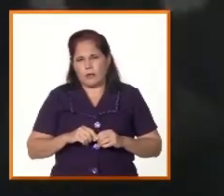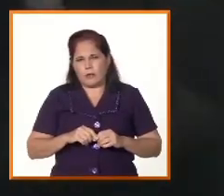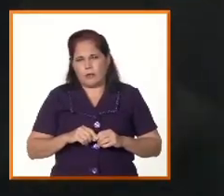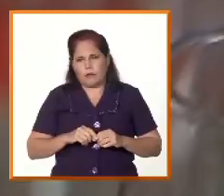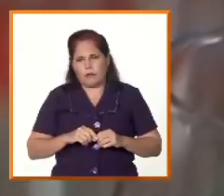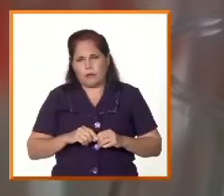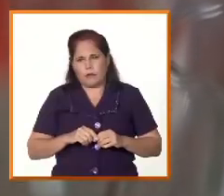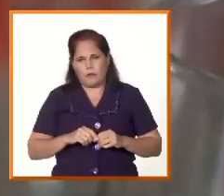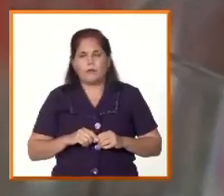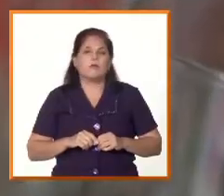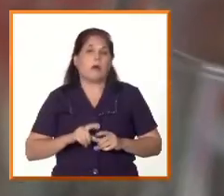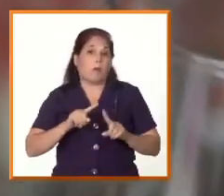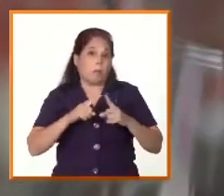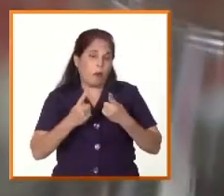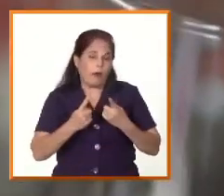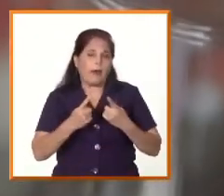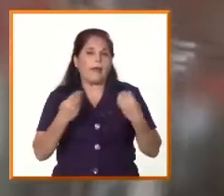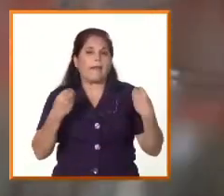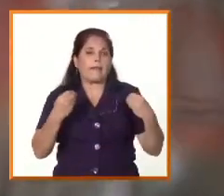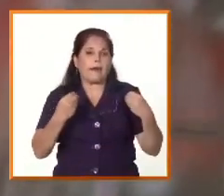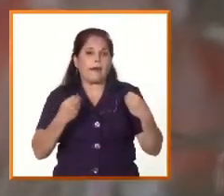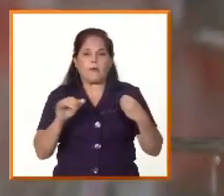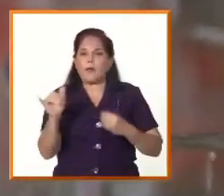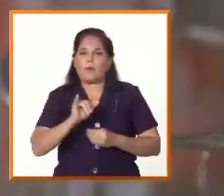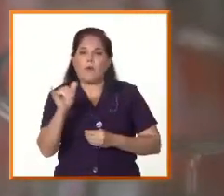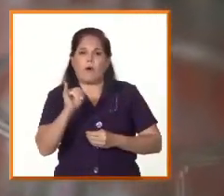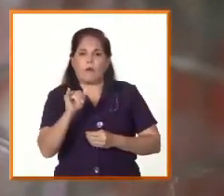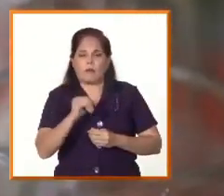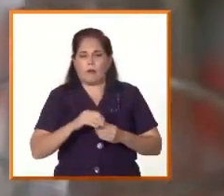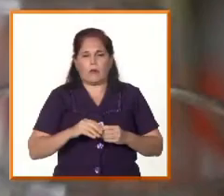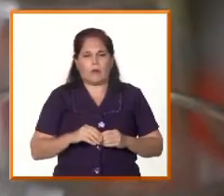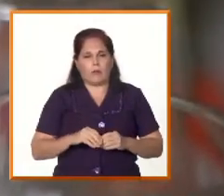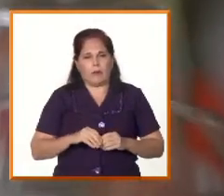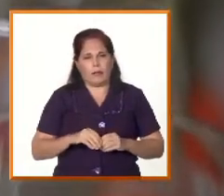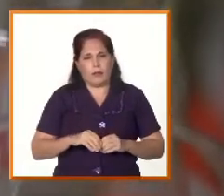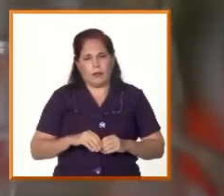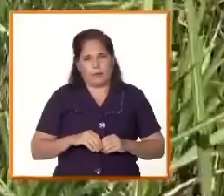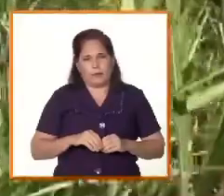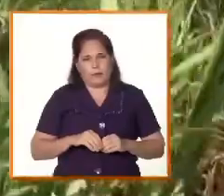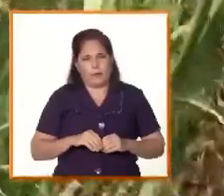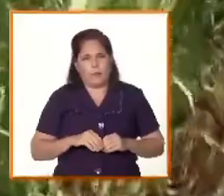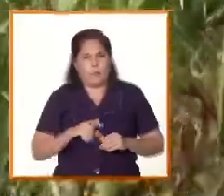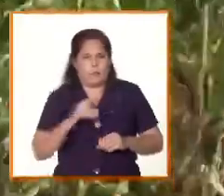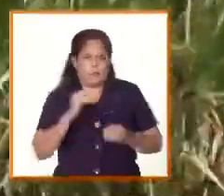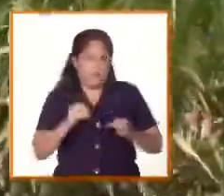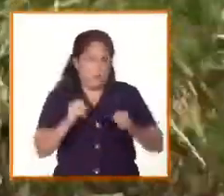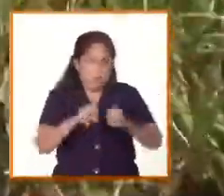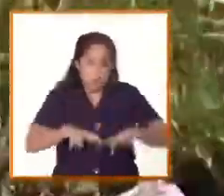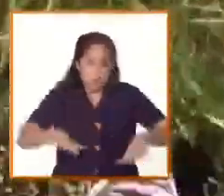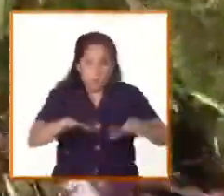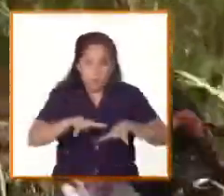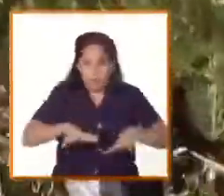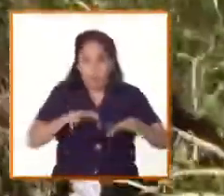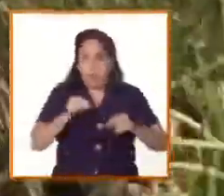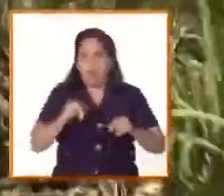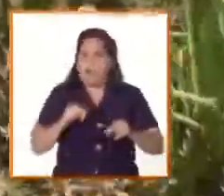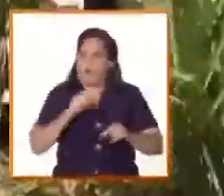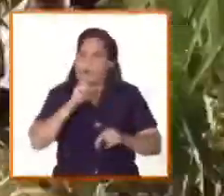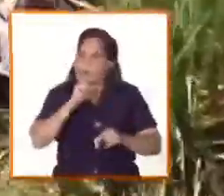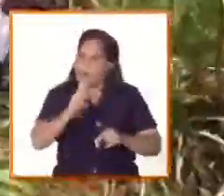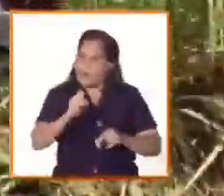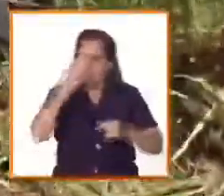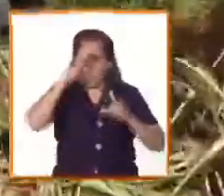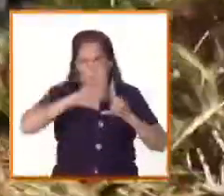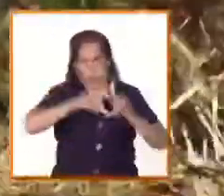con relación a otros años a todos conocemos la situación por la que está atravesando